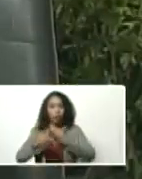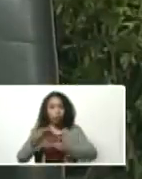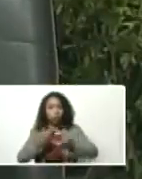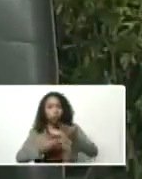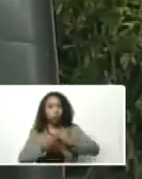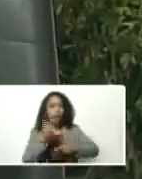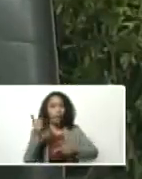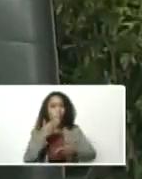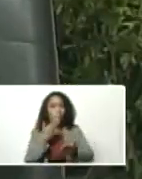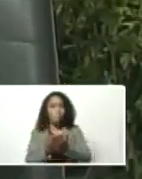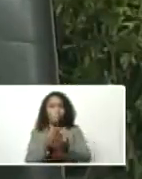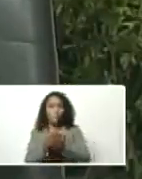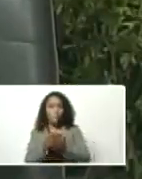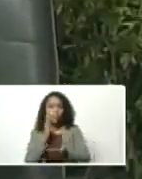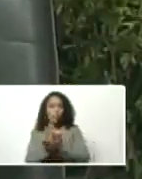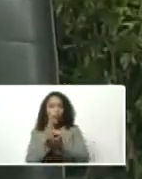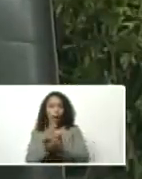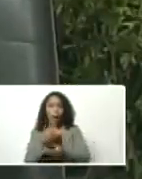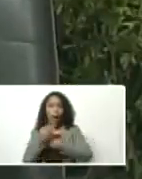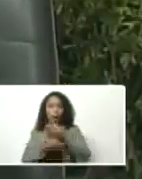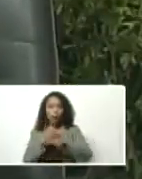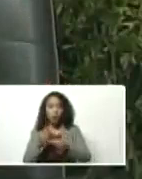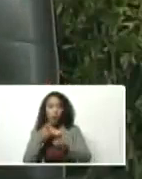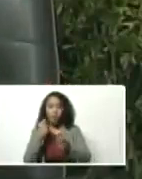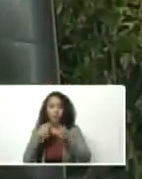que le han hecho los exportadores a usted y esta